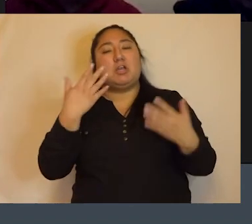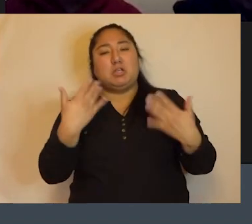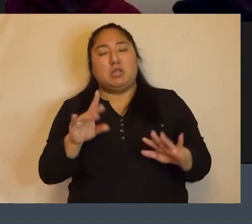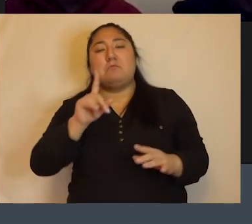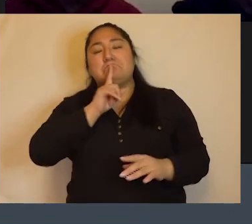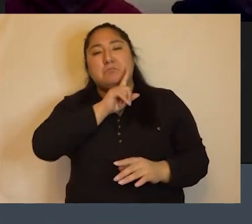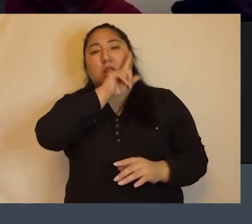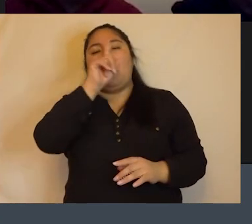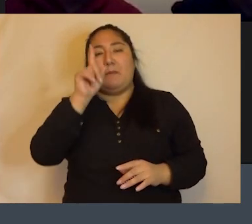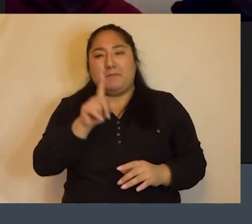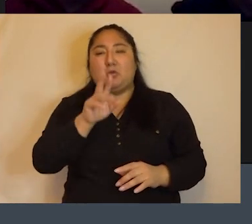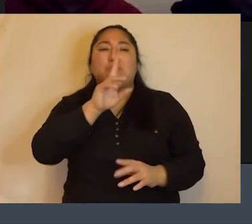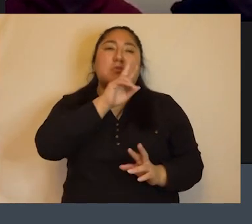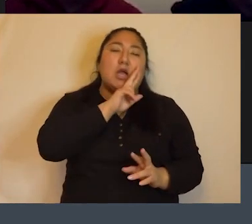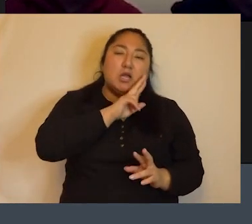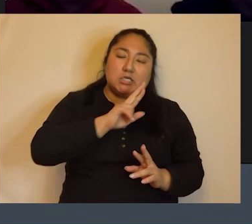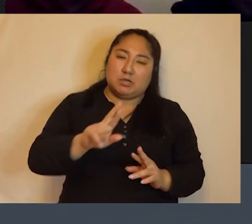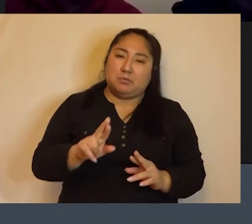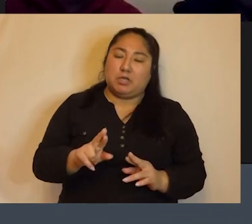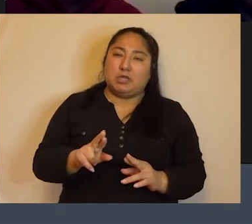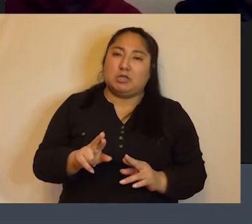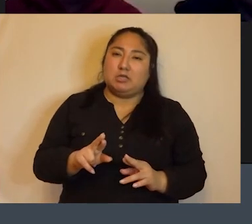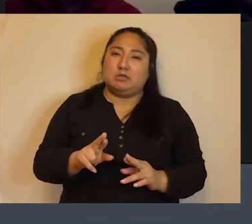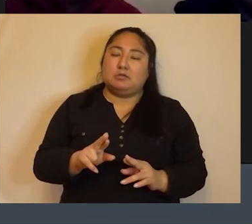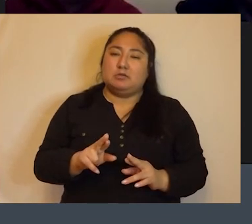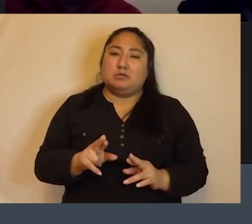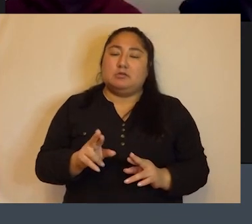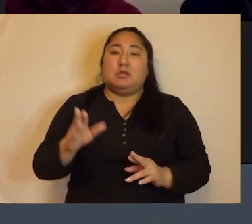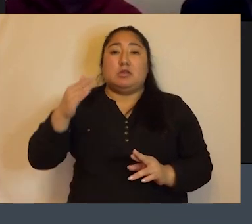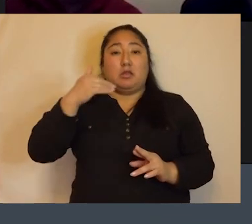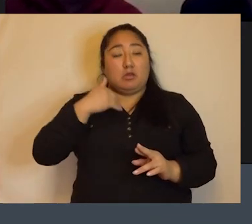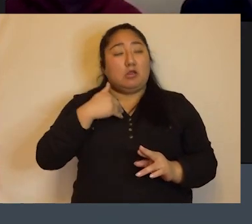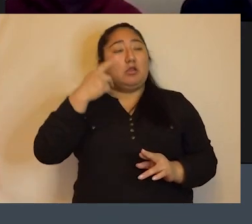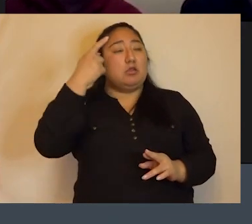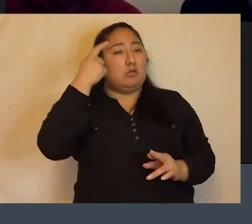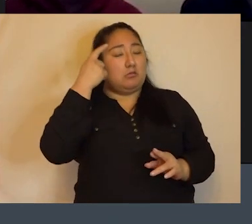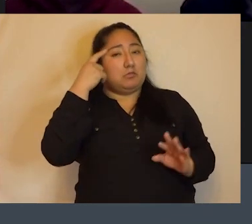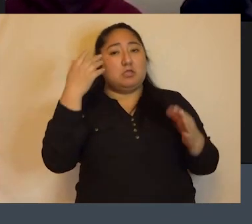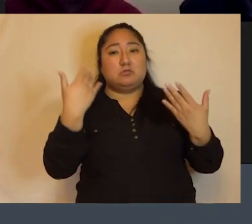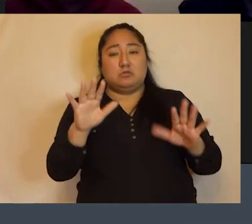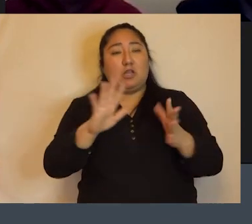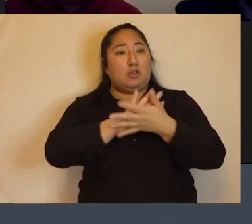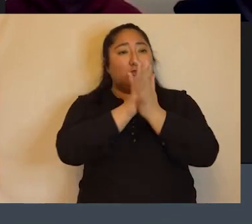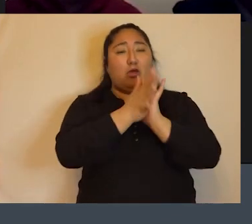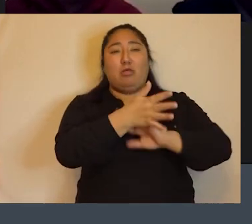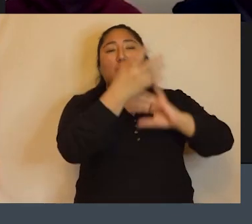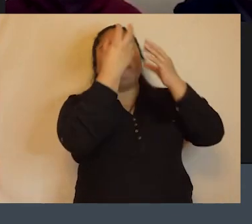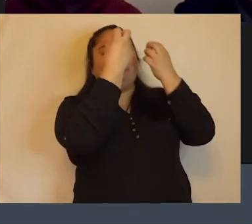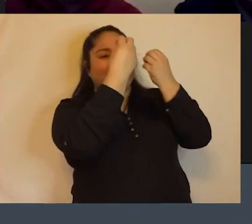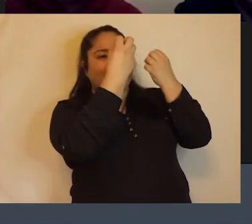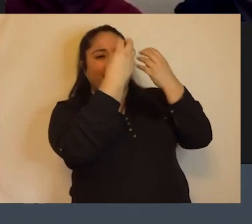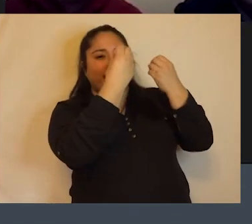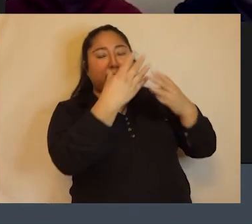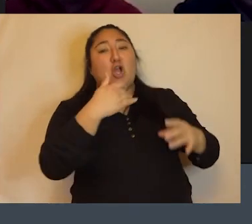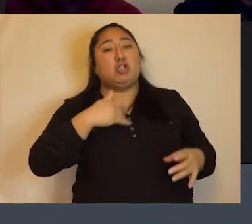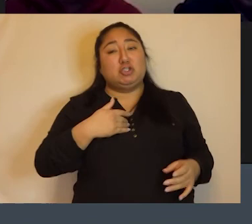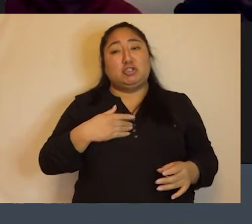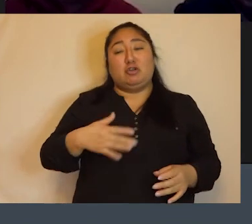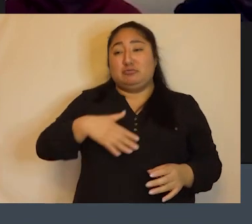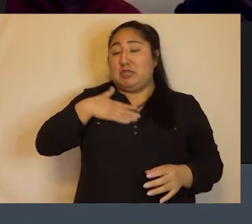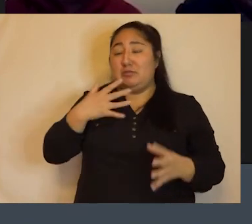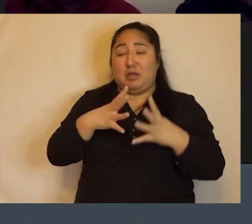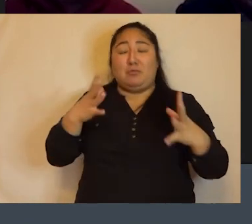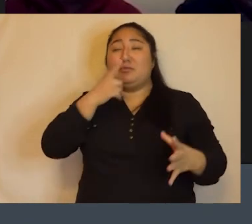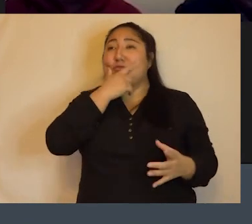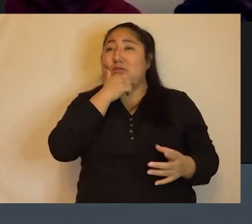creo que muchas de las preguntas, muchas de las respuestas, desde mi punto de vista, ha sido todo un aprendizaje, porque tenía